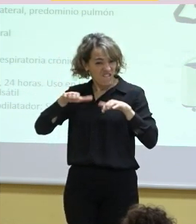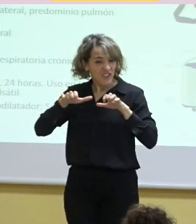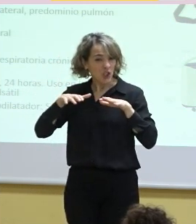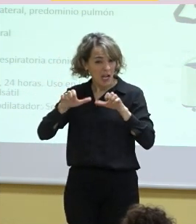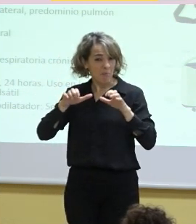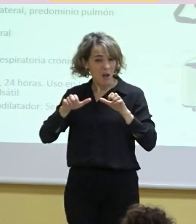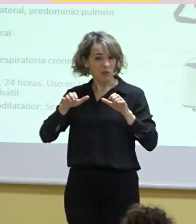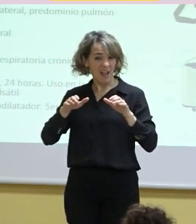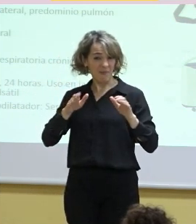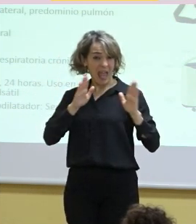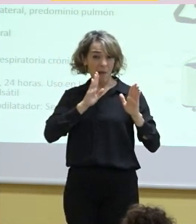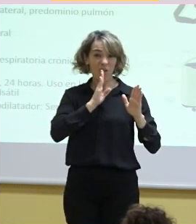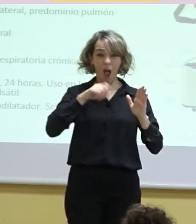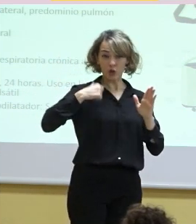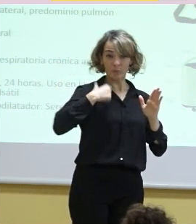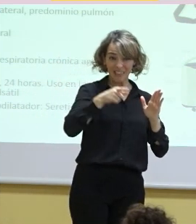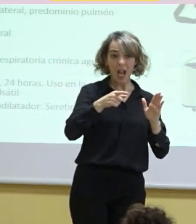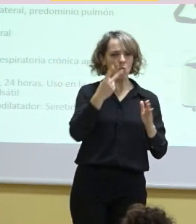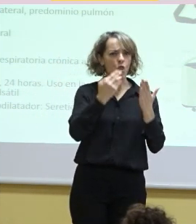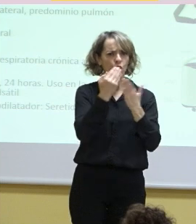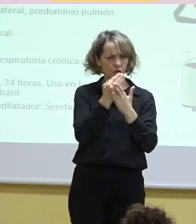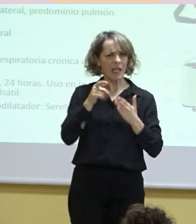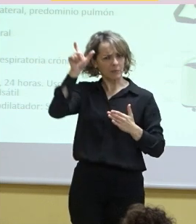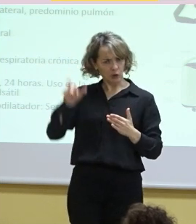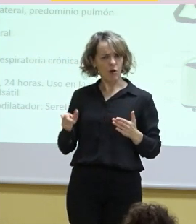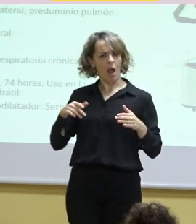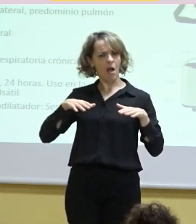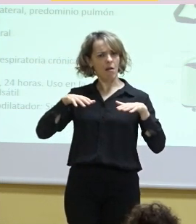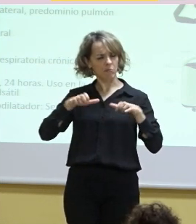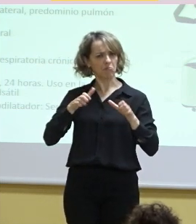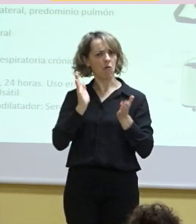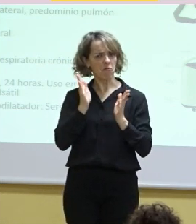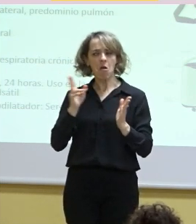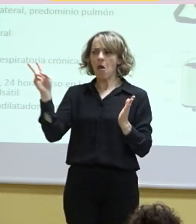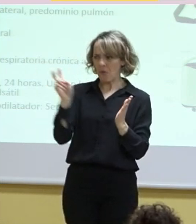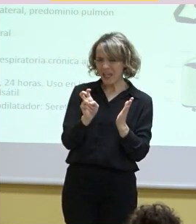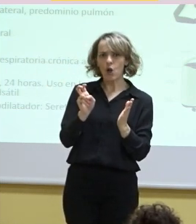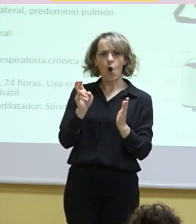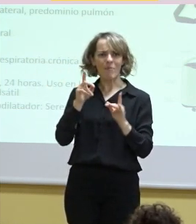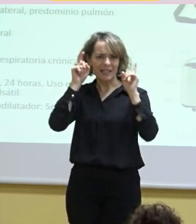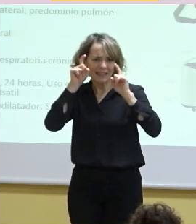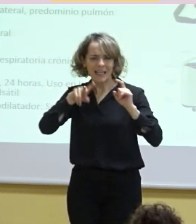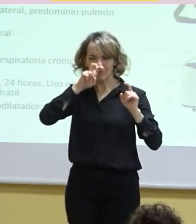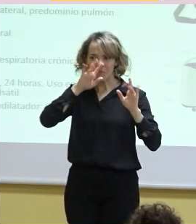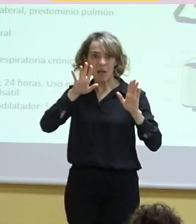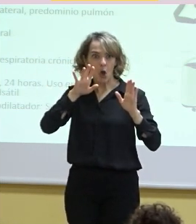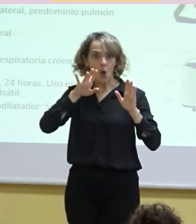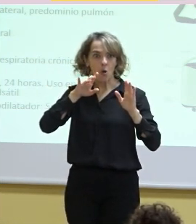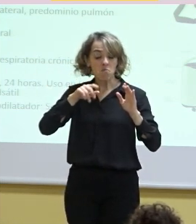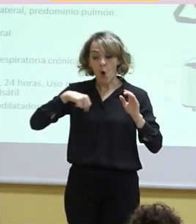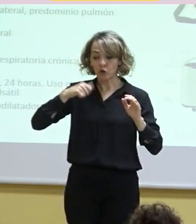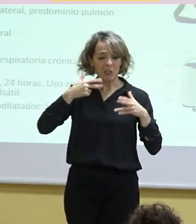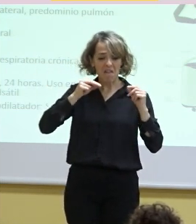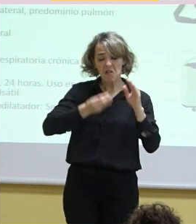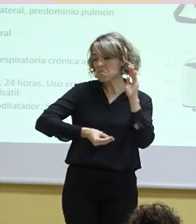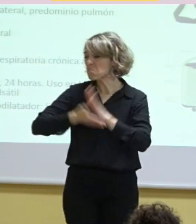hospitalario durante 2 días para ver cómo respiraba y para enseñarle a respirar mejor, pero nos hemos ido del hospital sin saber